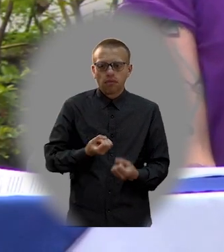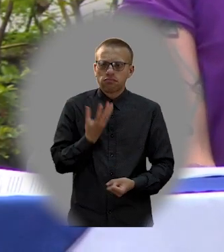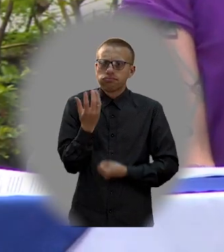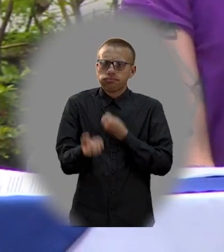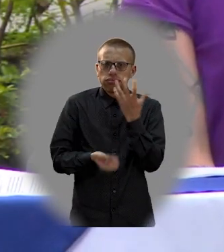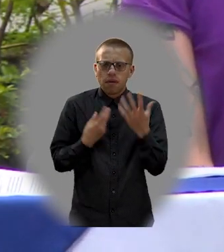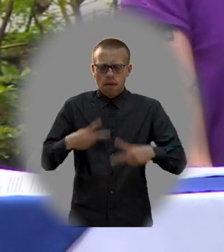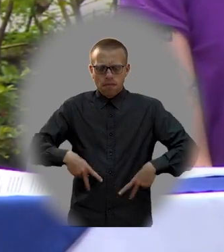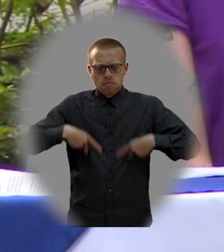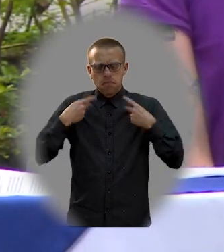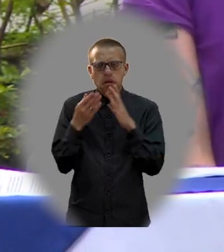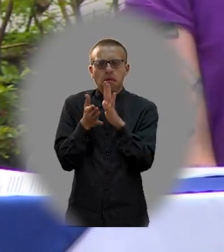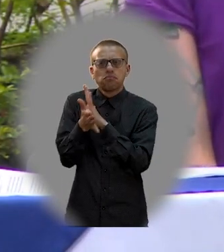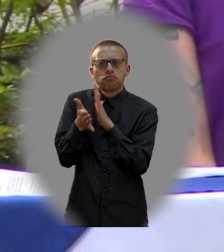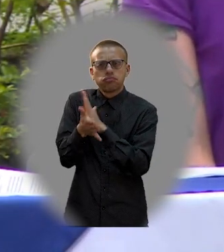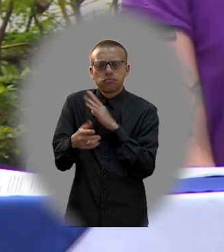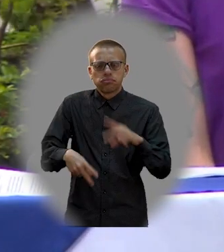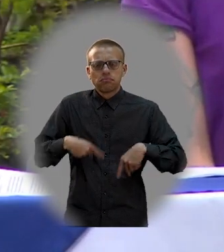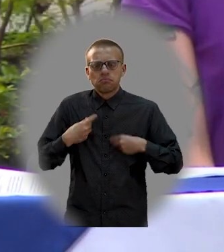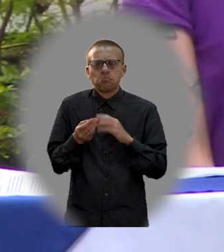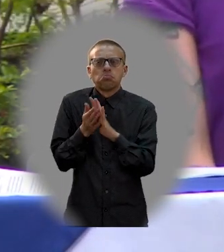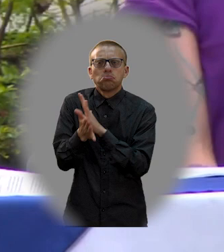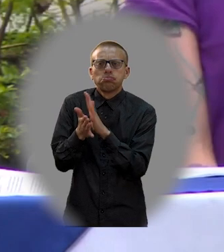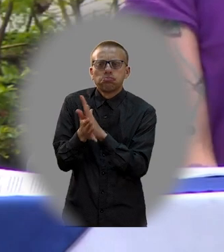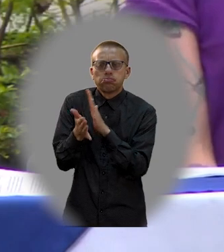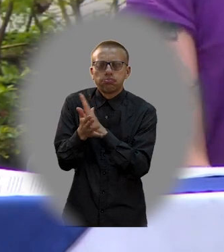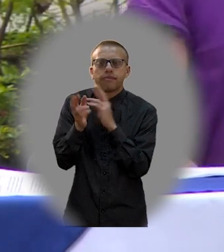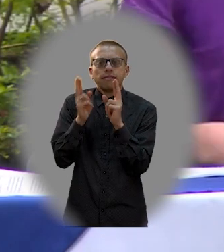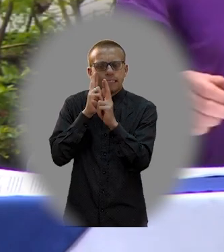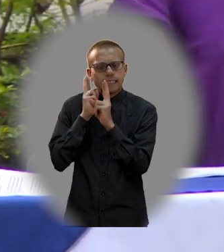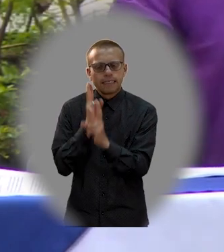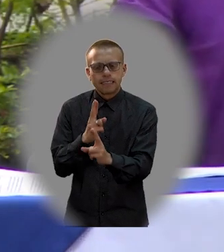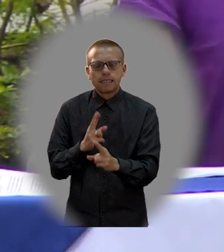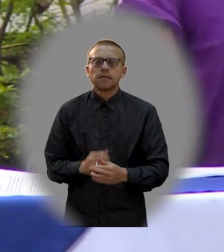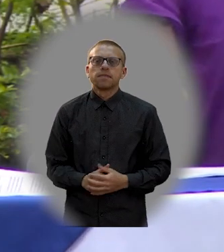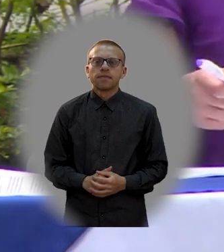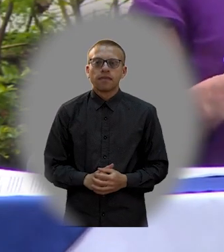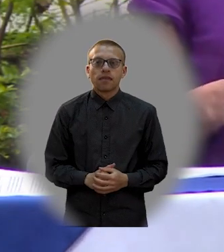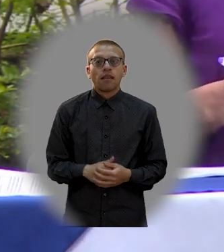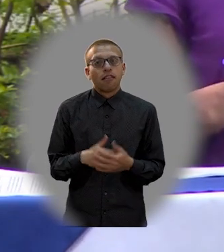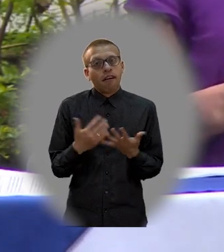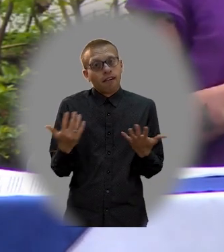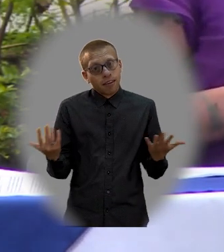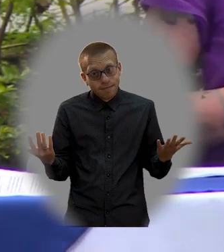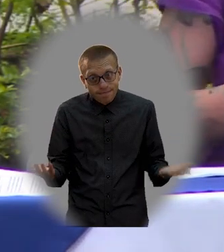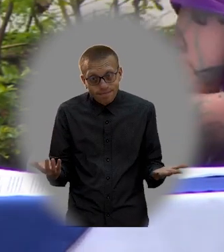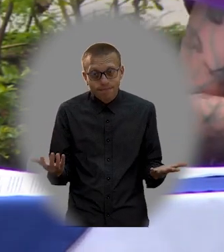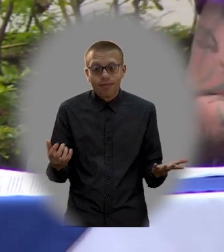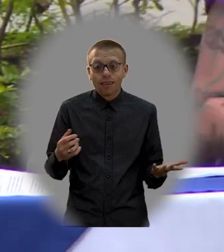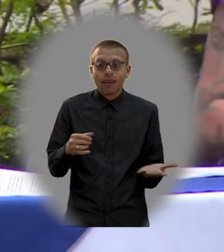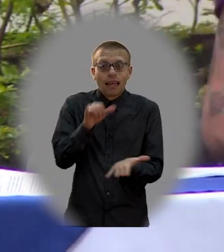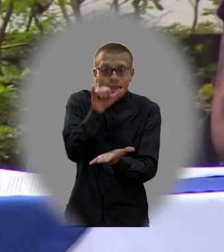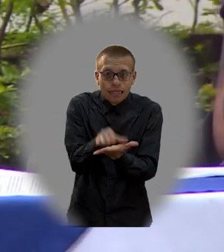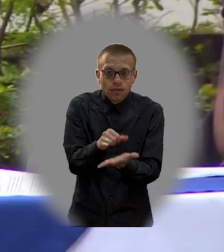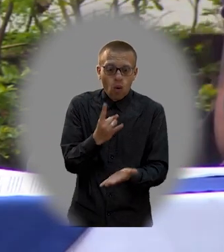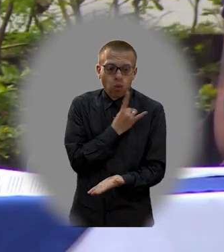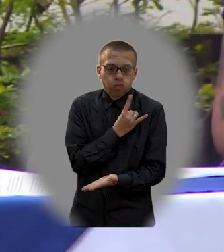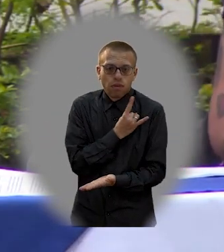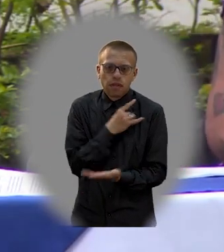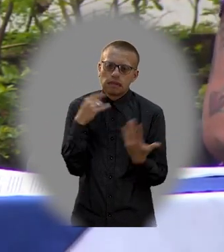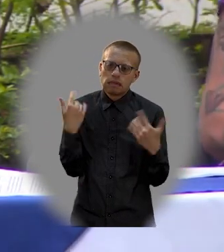narrarla, sea reconocida. Por eso entonces pienso que las universidades son un espacio fundamental